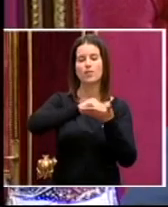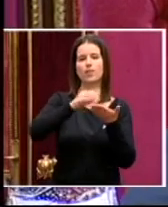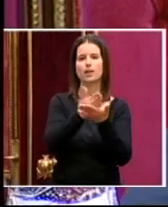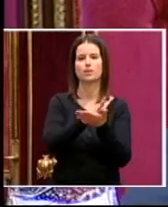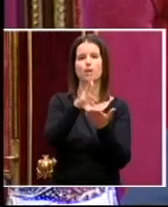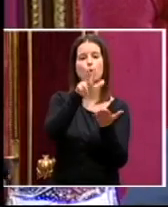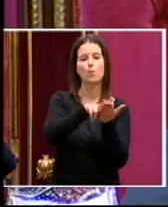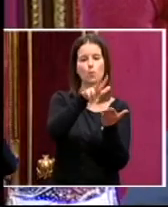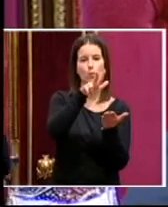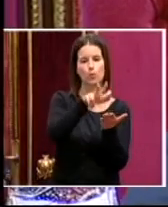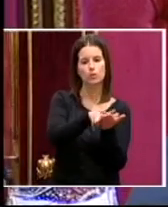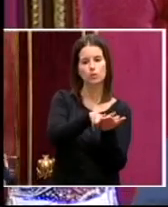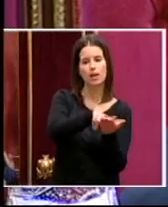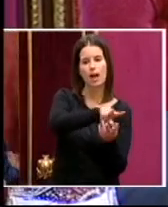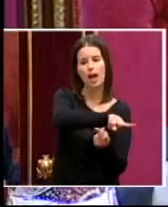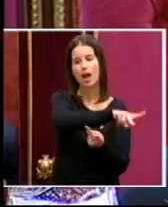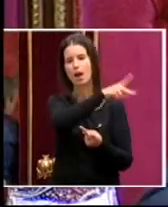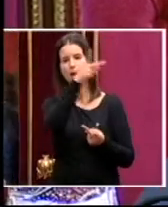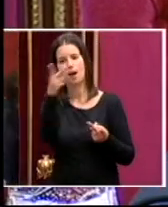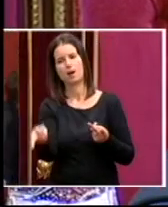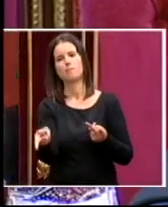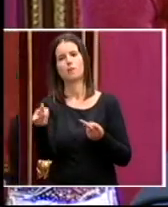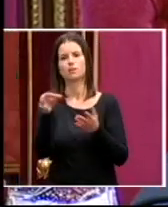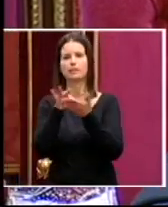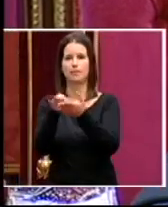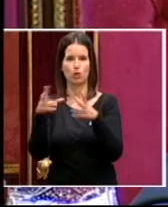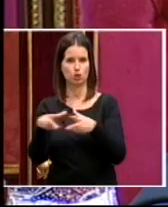Hipotecaria pasa a Servicios Sociales.